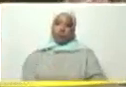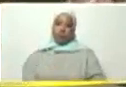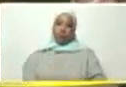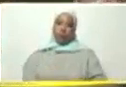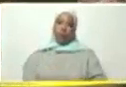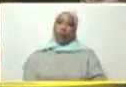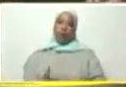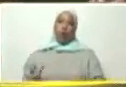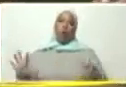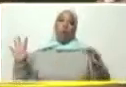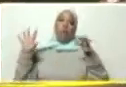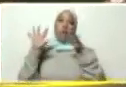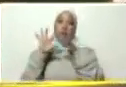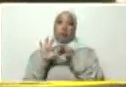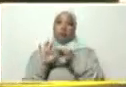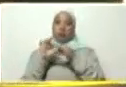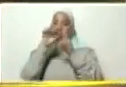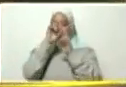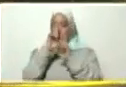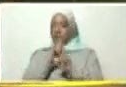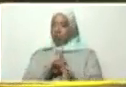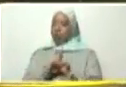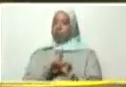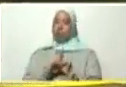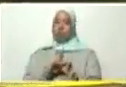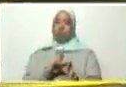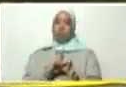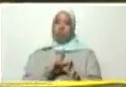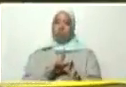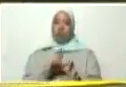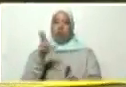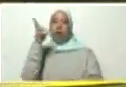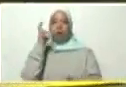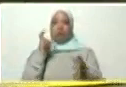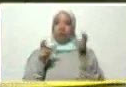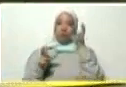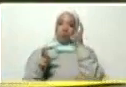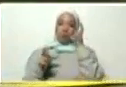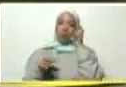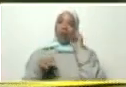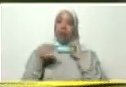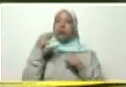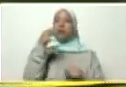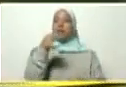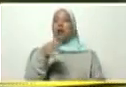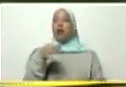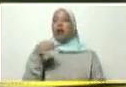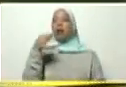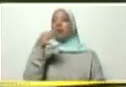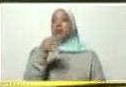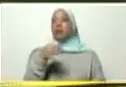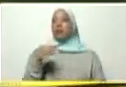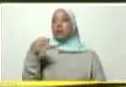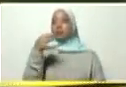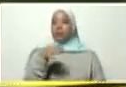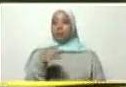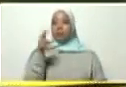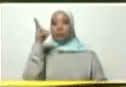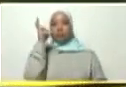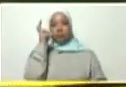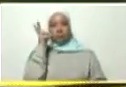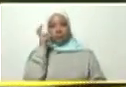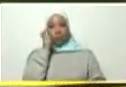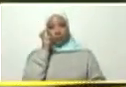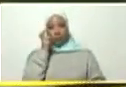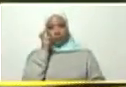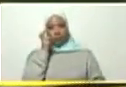unitario respetuoso que escuche siempre escuche que sepa escuchar